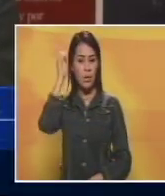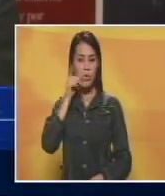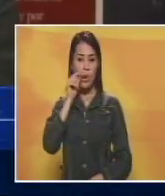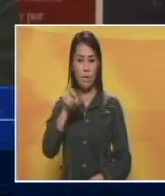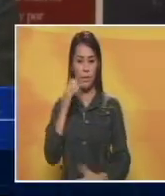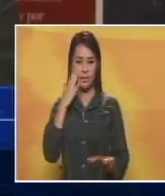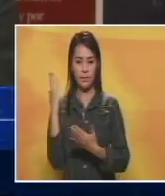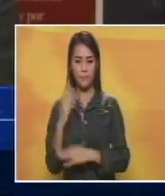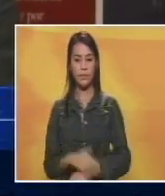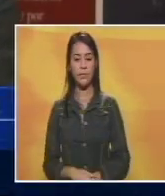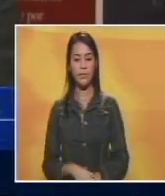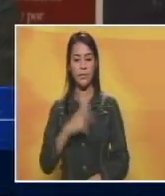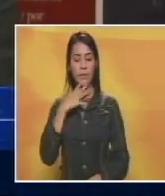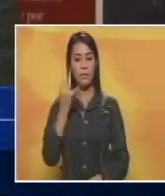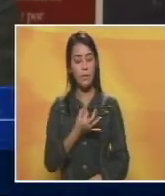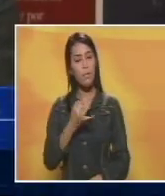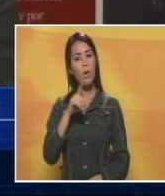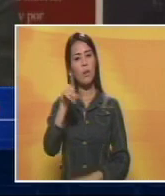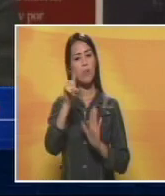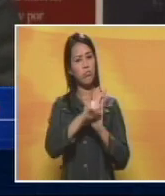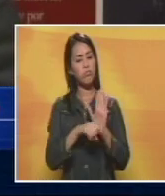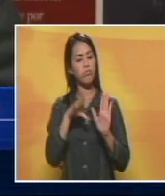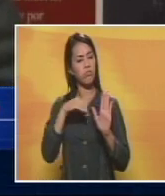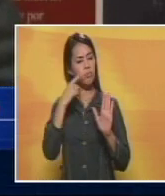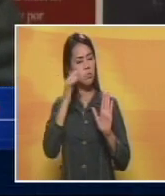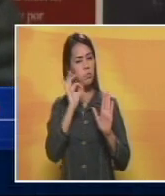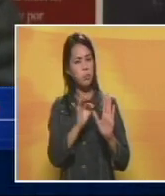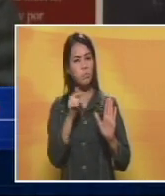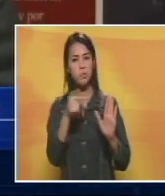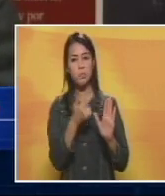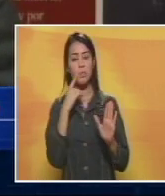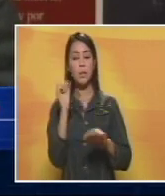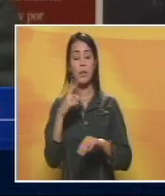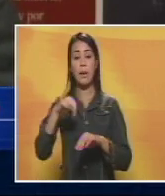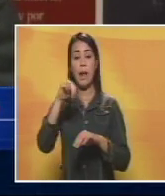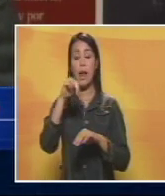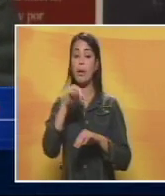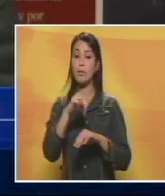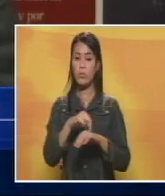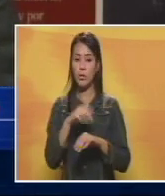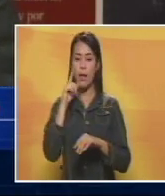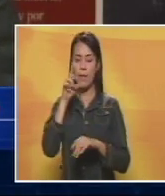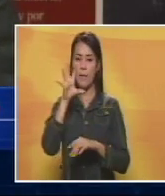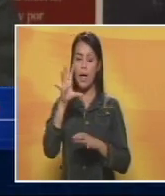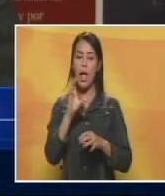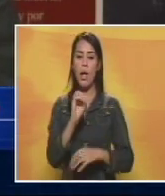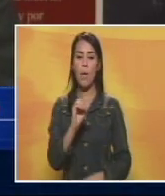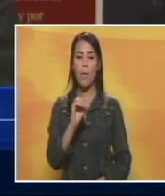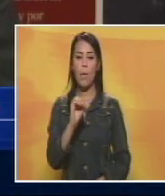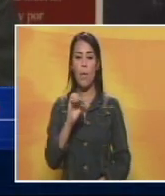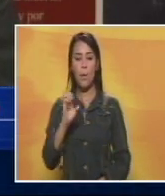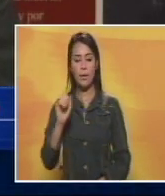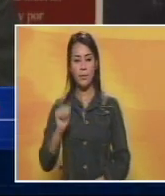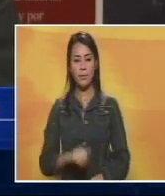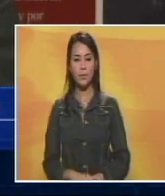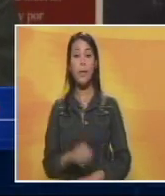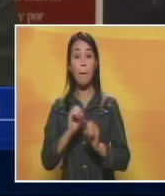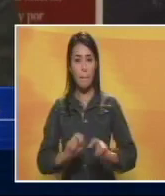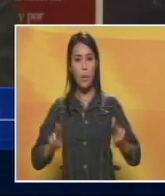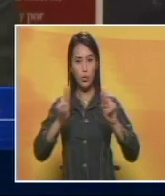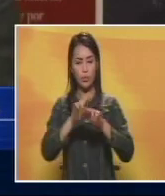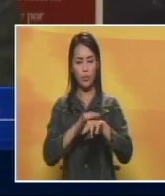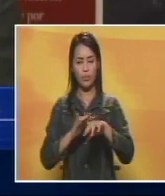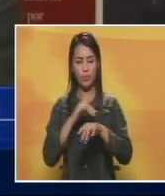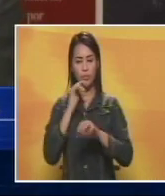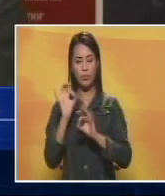Popolicio confirmó que tomarán esta medida durante un intermedio de la Asamblea General de las Naciones Unidas. De acuerdo al jefe de la